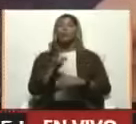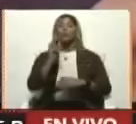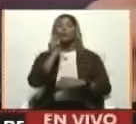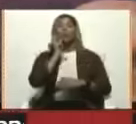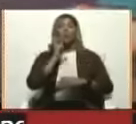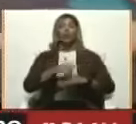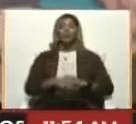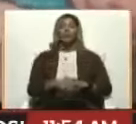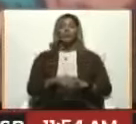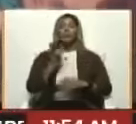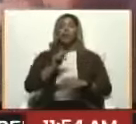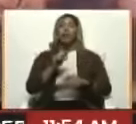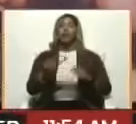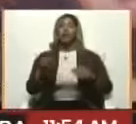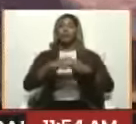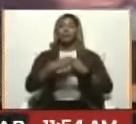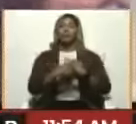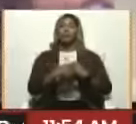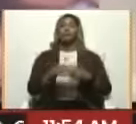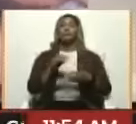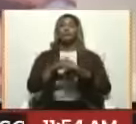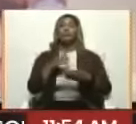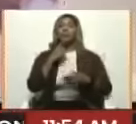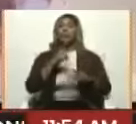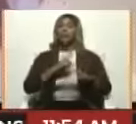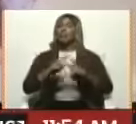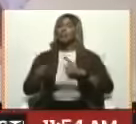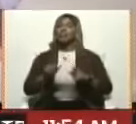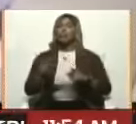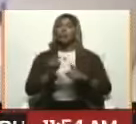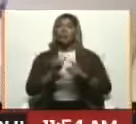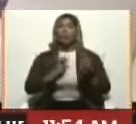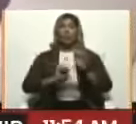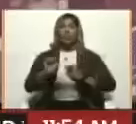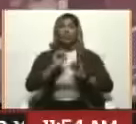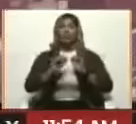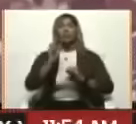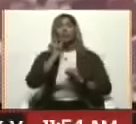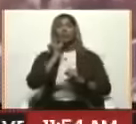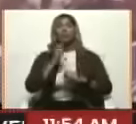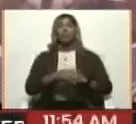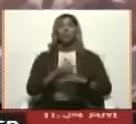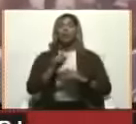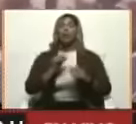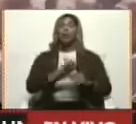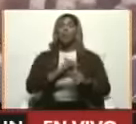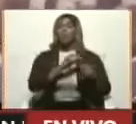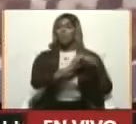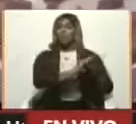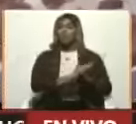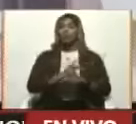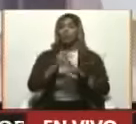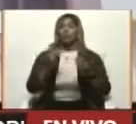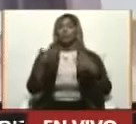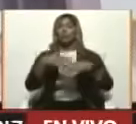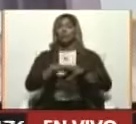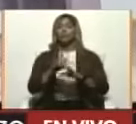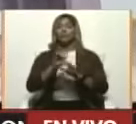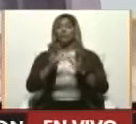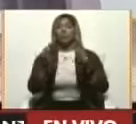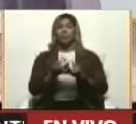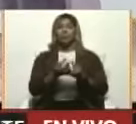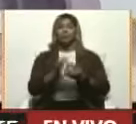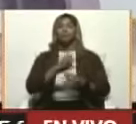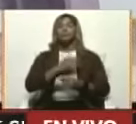mujeres. A esta dependencia están adscritas las direcciones para la defensa de la mujer y protección integral de la familia.